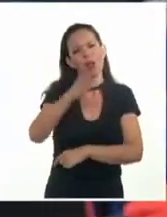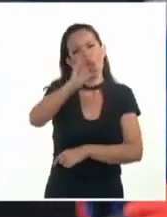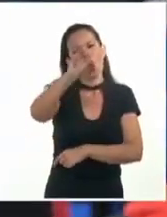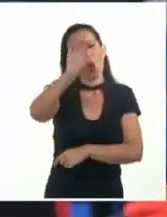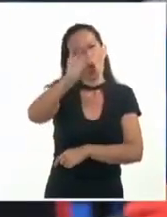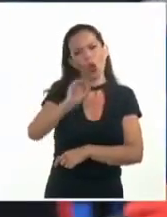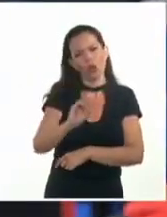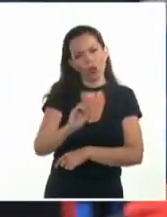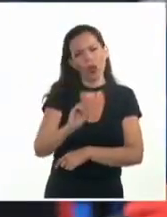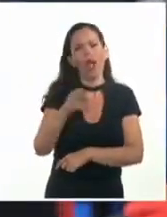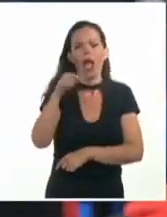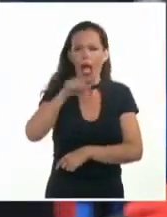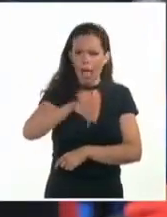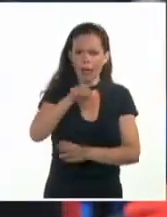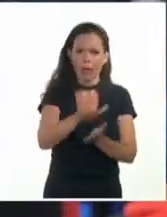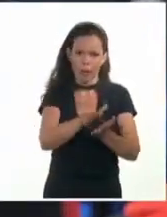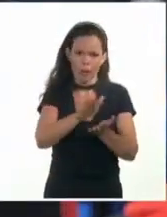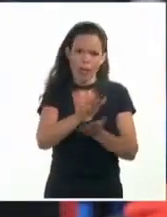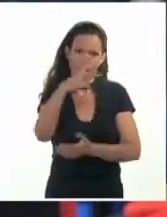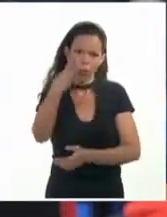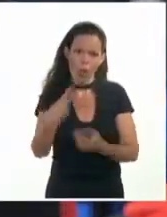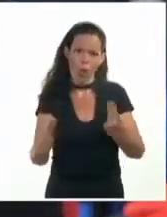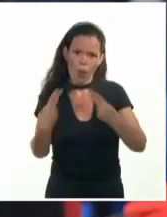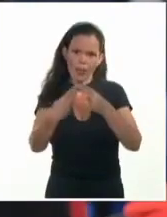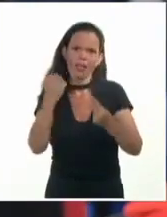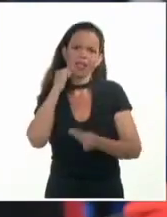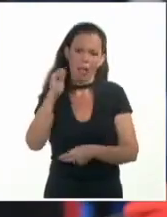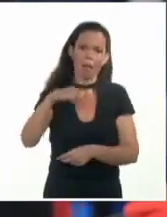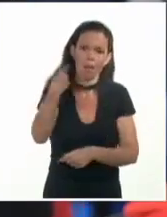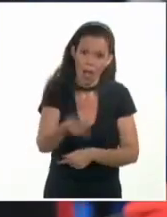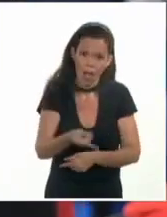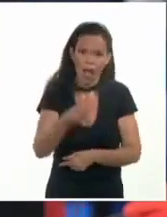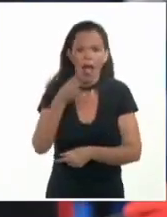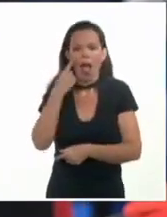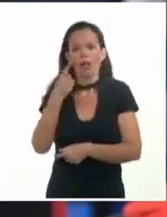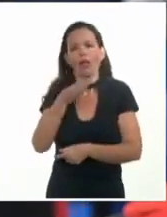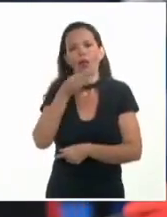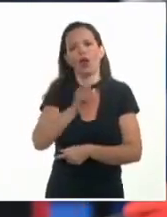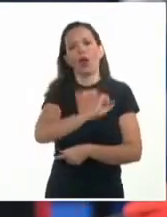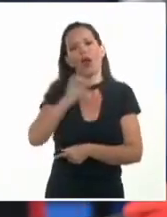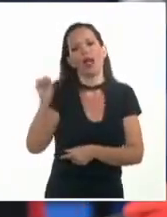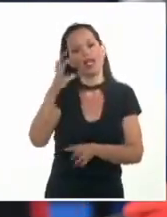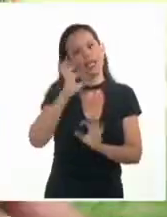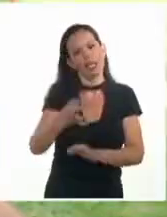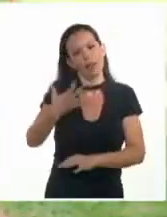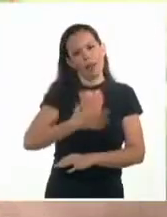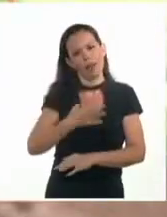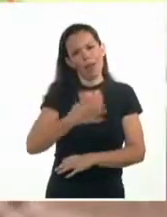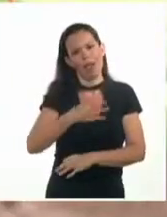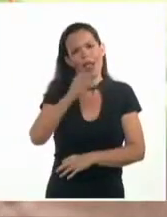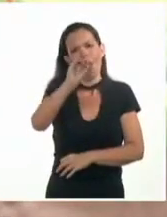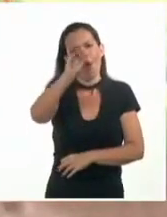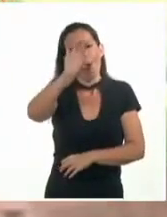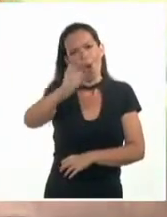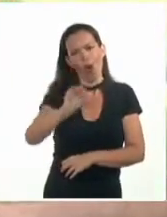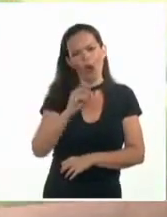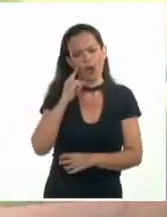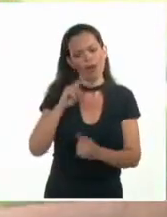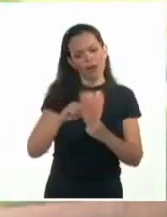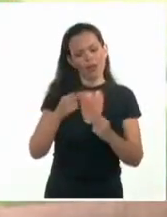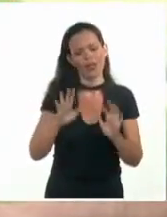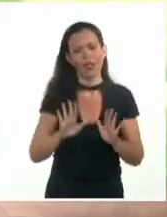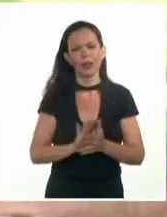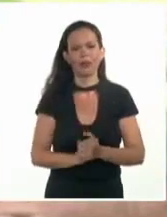dos competencias más por las cuales voy a optar por el oro, siempre a tirarle al oro. Bueno, la vinimos a buscar